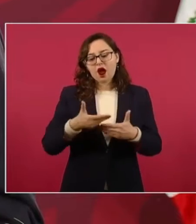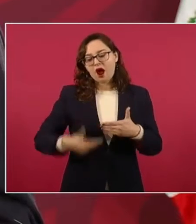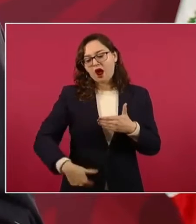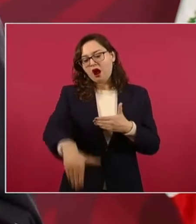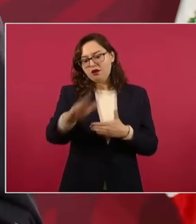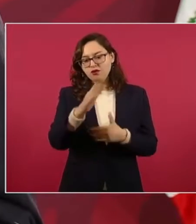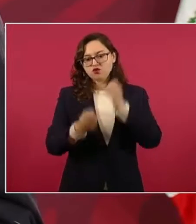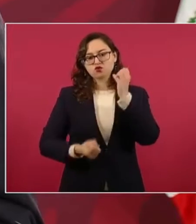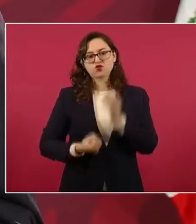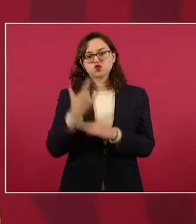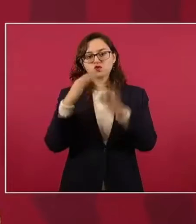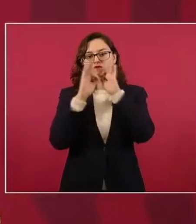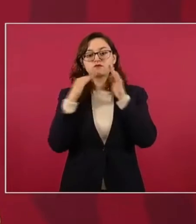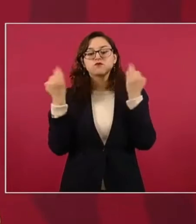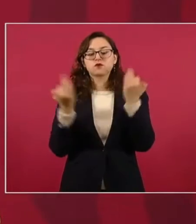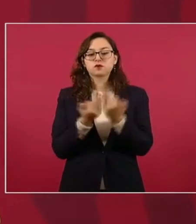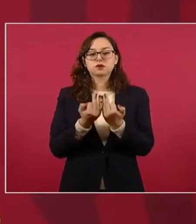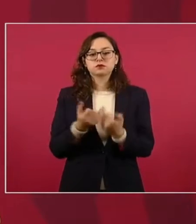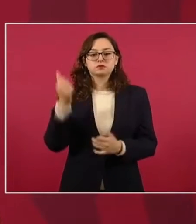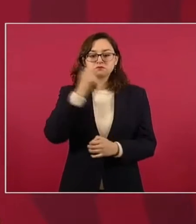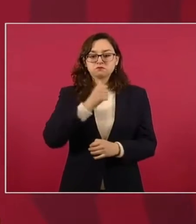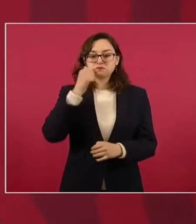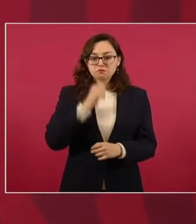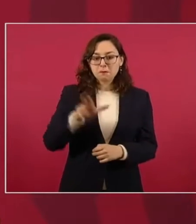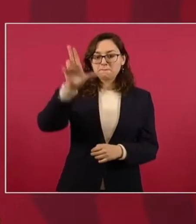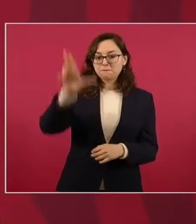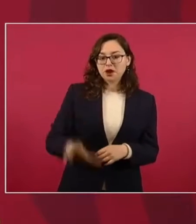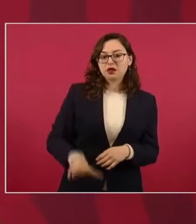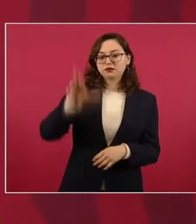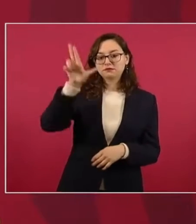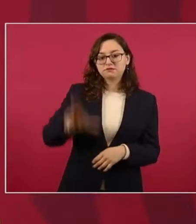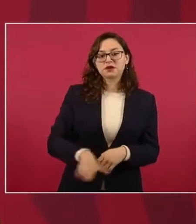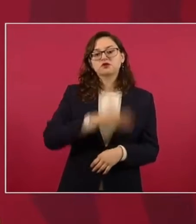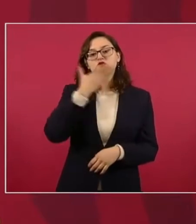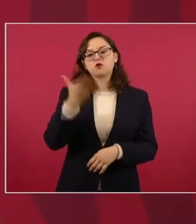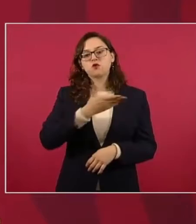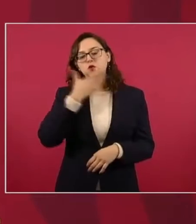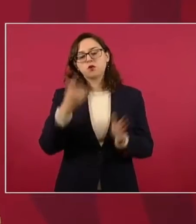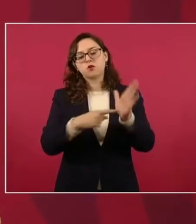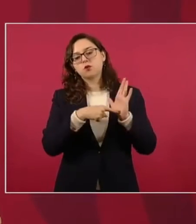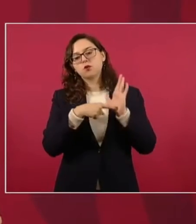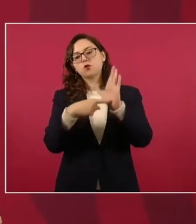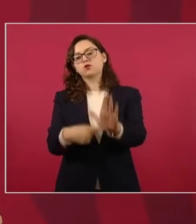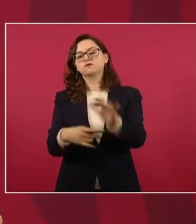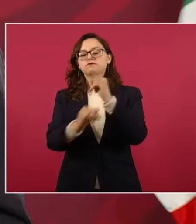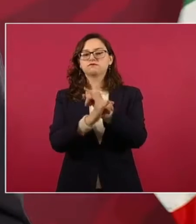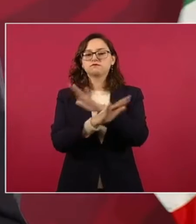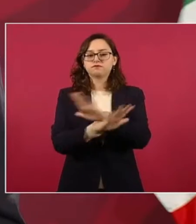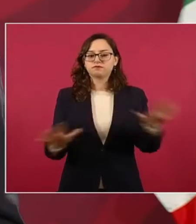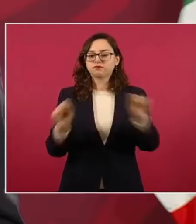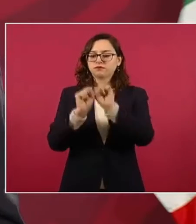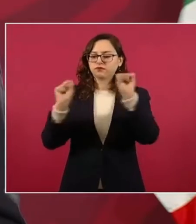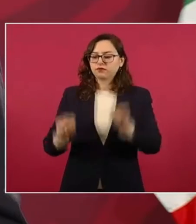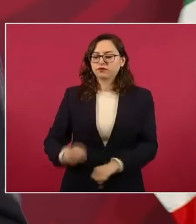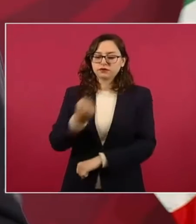los martes de cómo se va levantando el sistema de salud, cómo